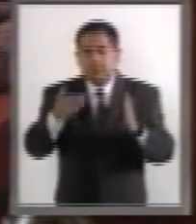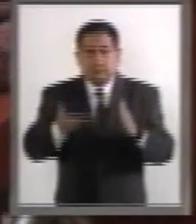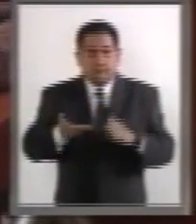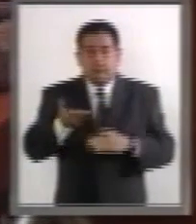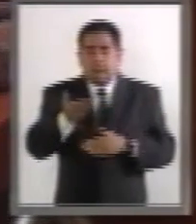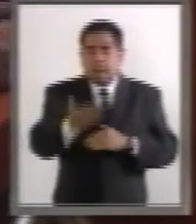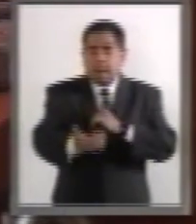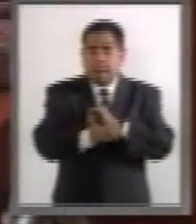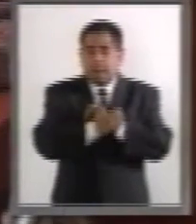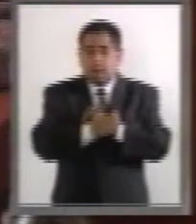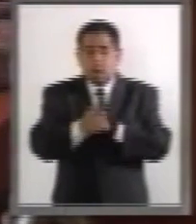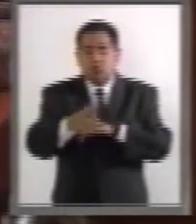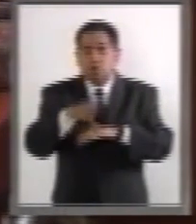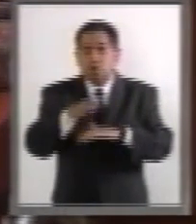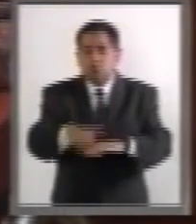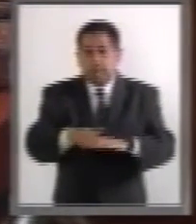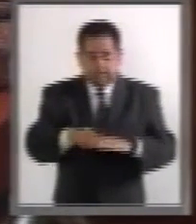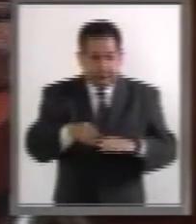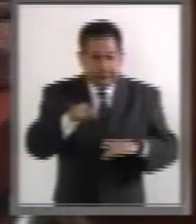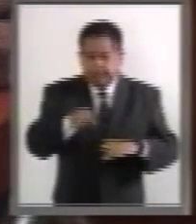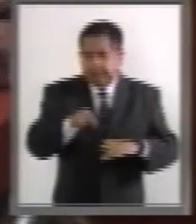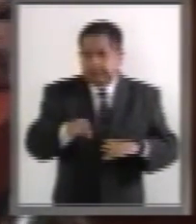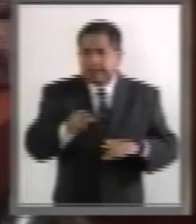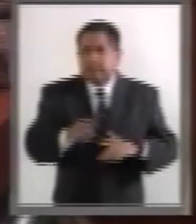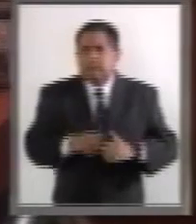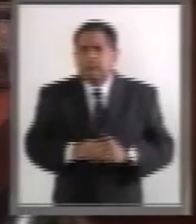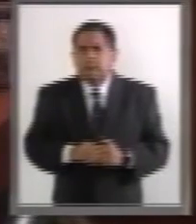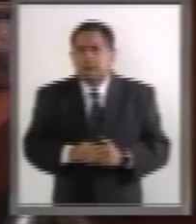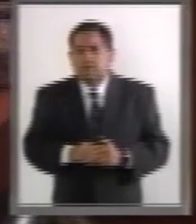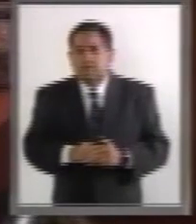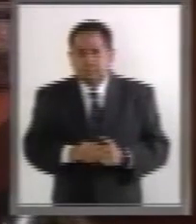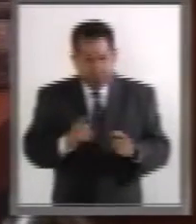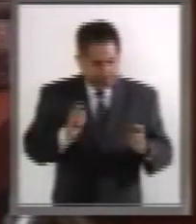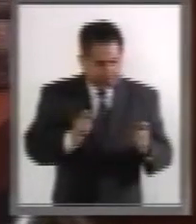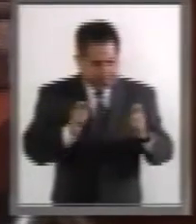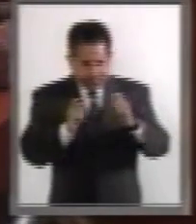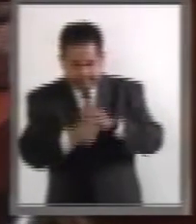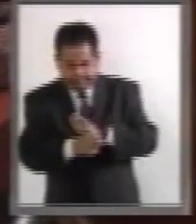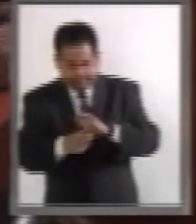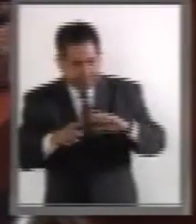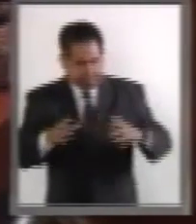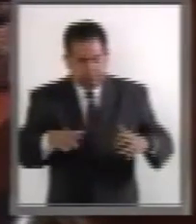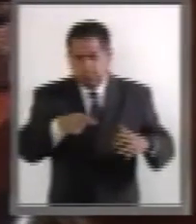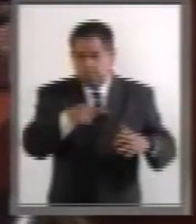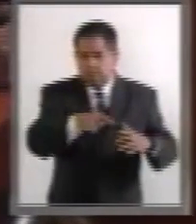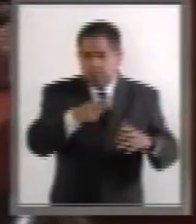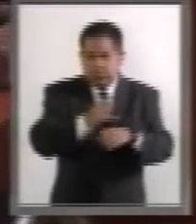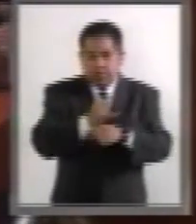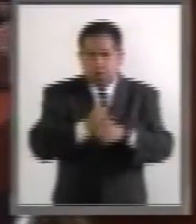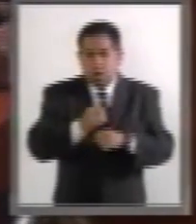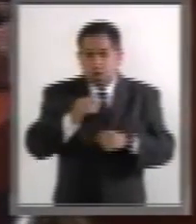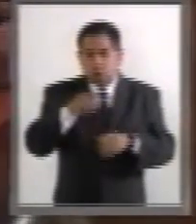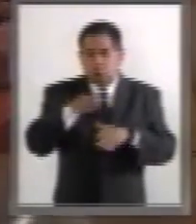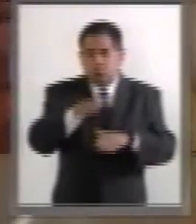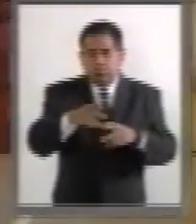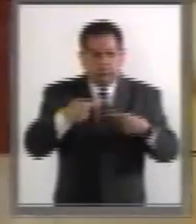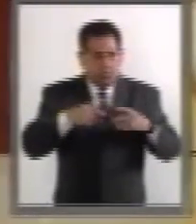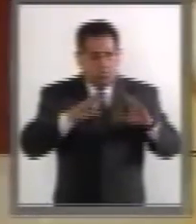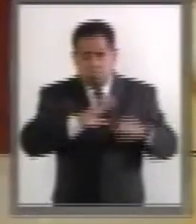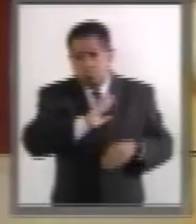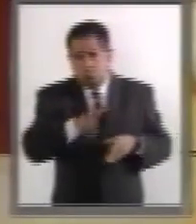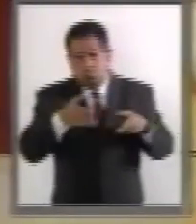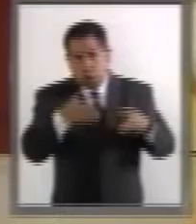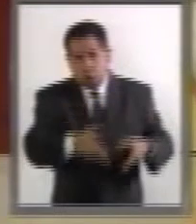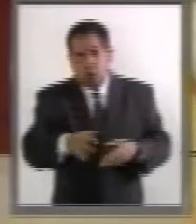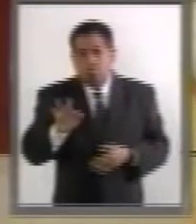solicitud respecto de transformar todo lo que tiene que ver con la investigación forense a